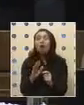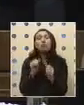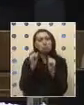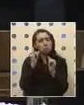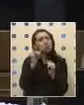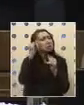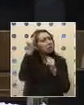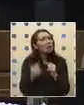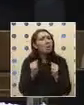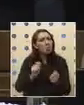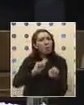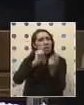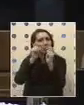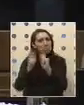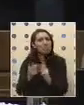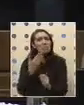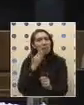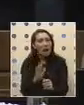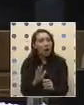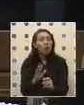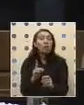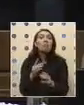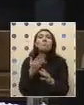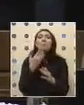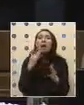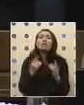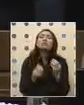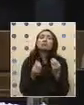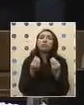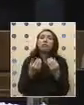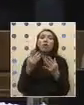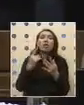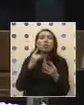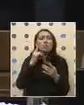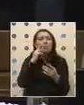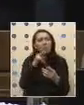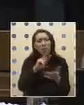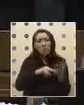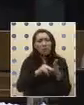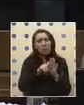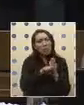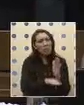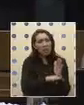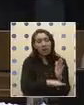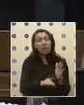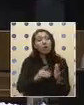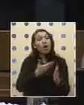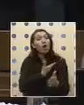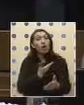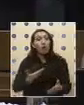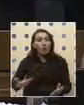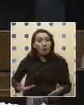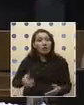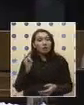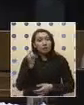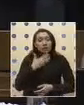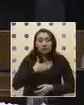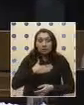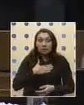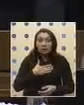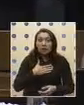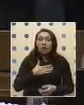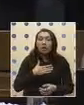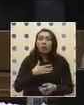mecanismos se pueden perfeccionar, pero creo que hay más virtudes en esta herramienta que problema. El Gobierno, si quisiera